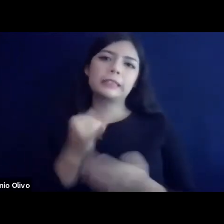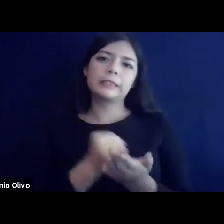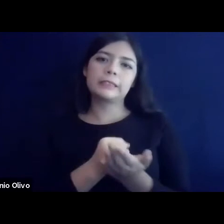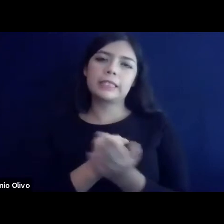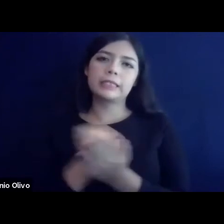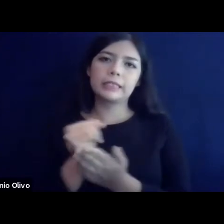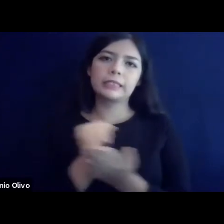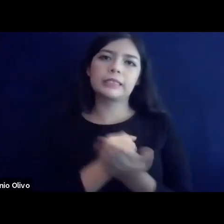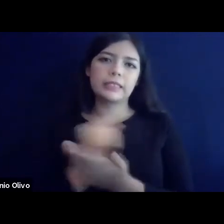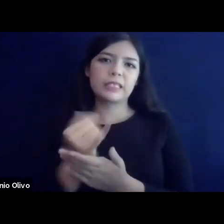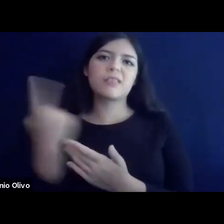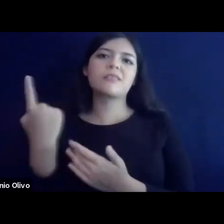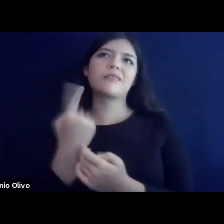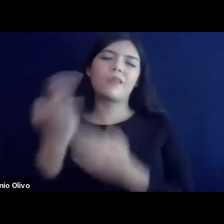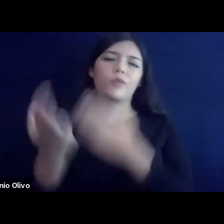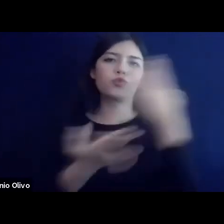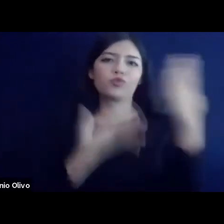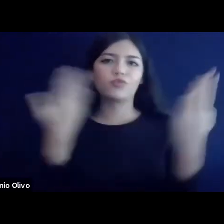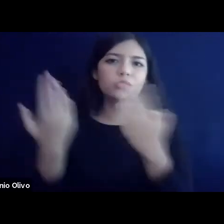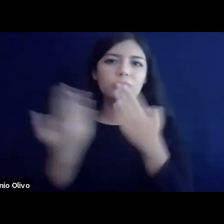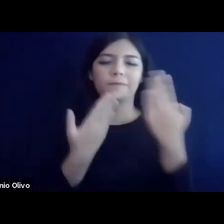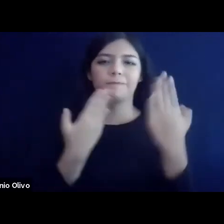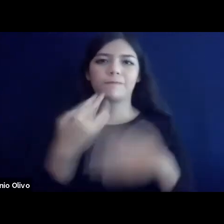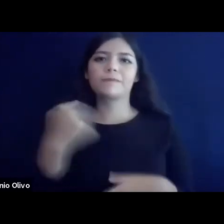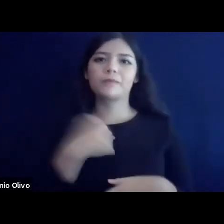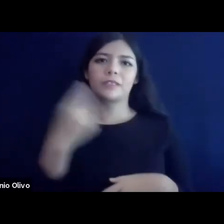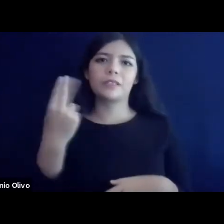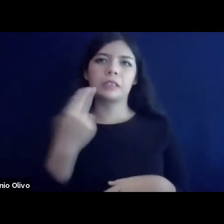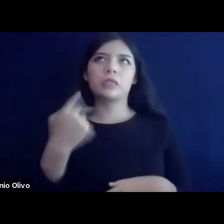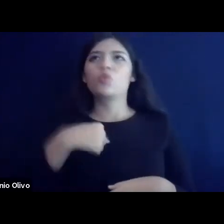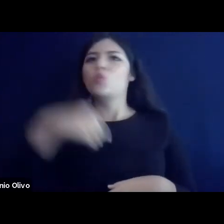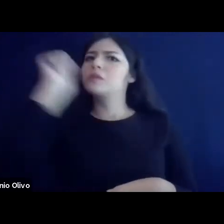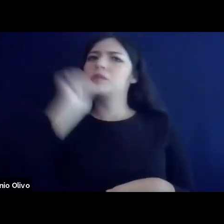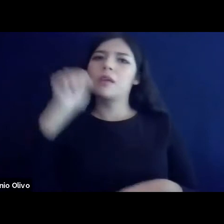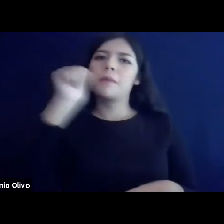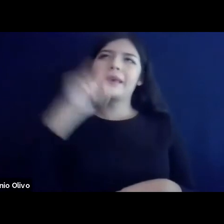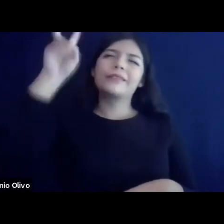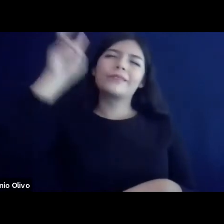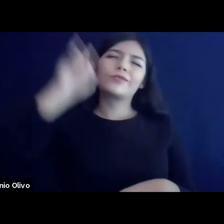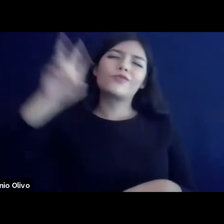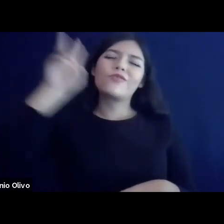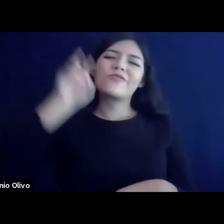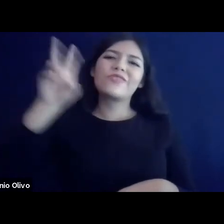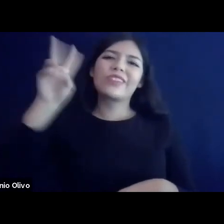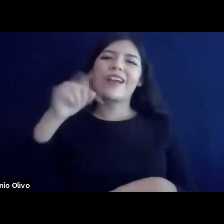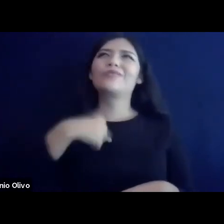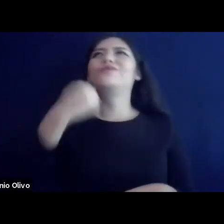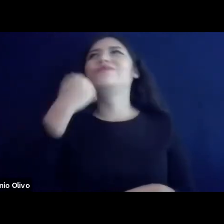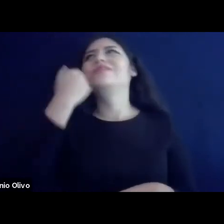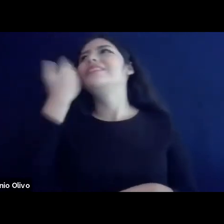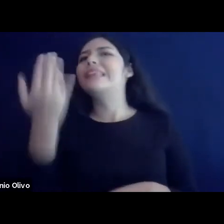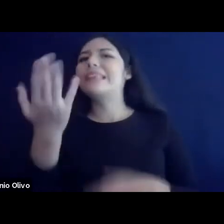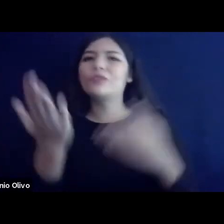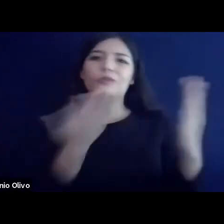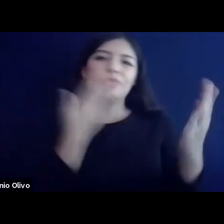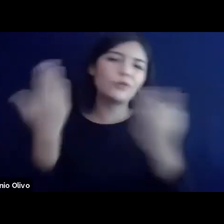seguir con los estudios, con la universidad. Siempre había sido un sueño para mí tener una carrera. Y pues bueno, yo